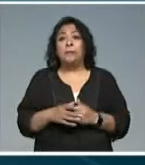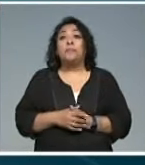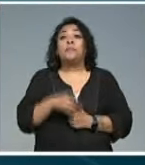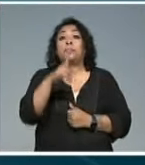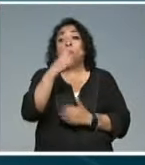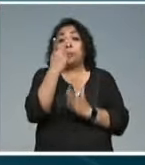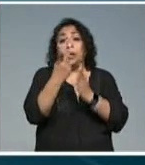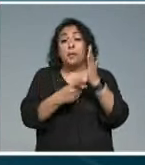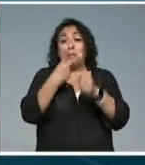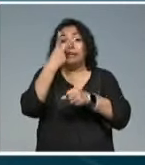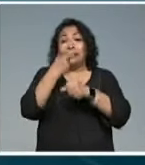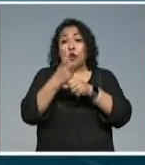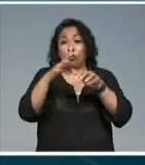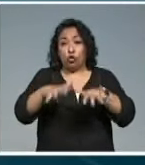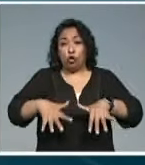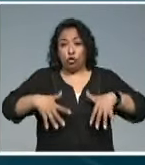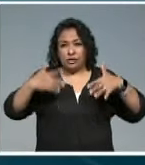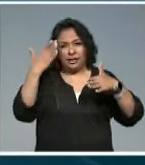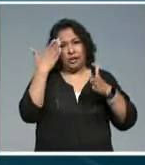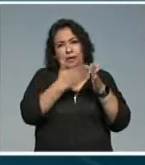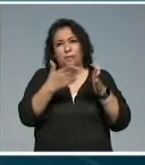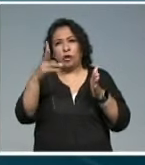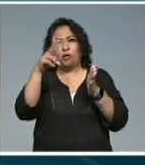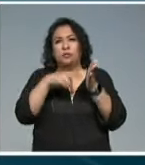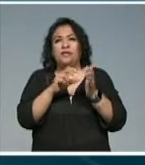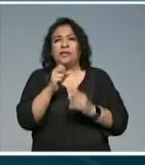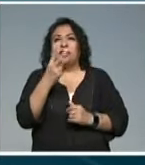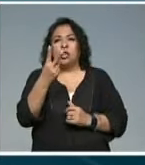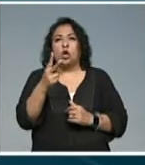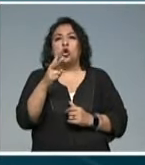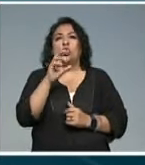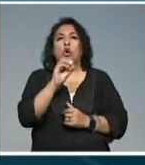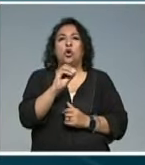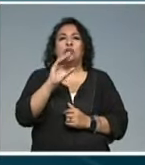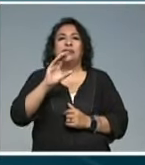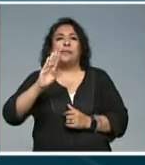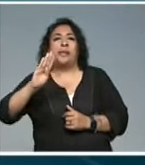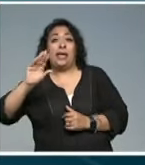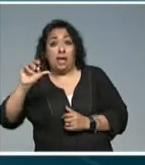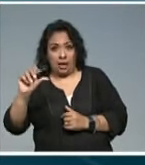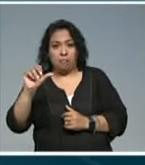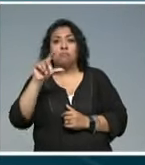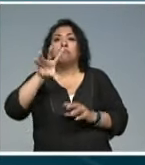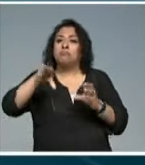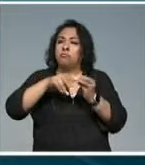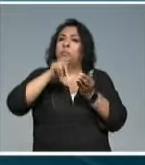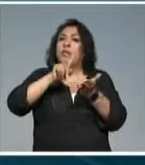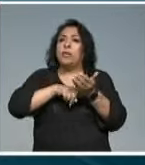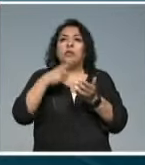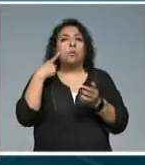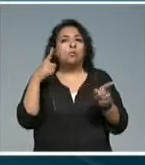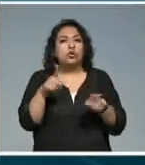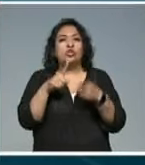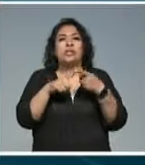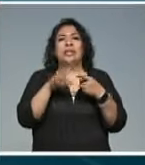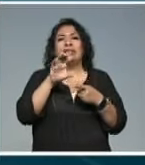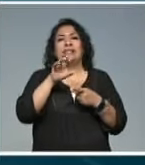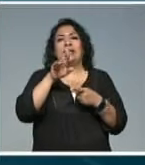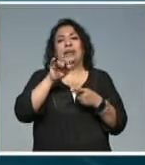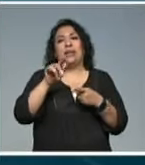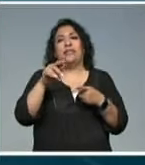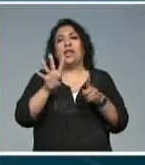El programa del segundo concierto de la temporada 2022 de la Orquesta de Cámara de Bellas Artes incluye las piezas Serenata